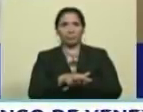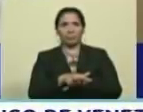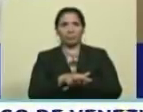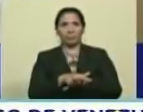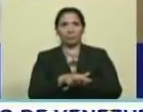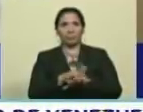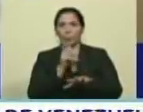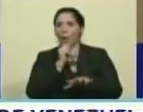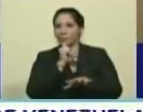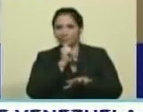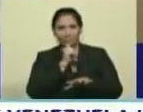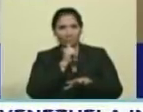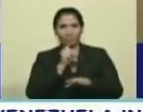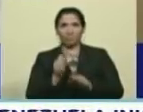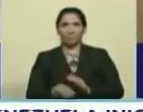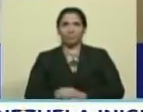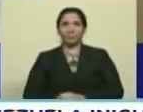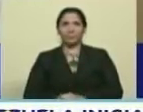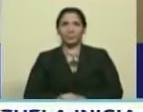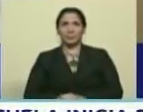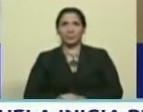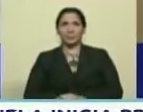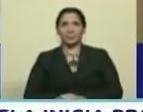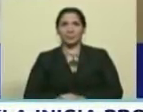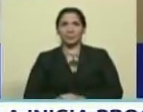No la tenemos.